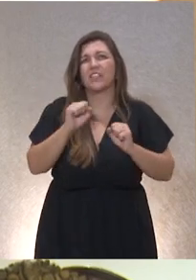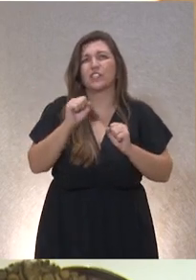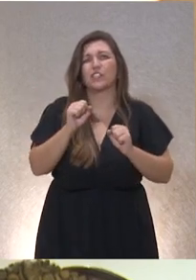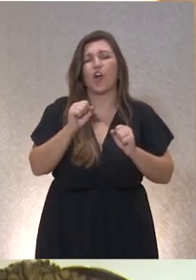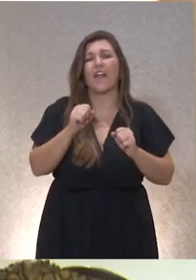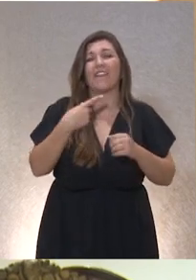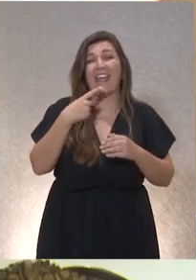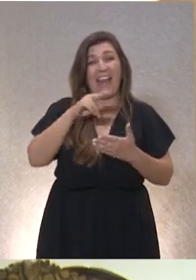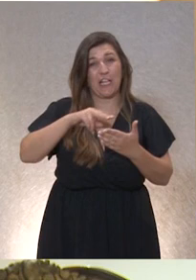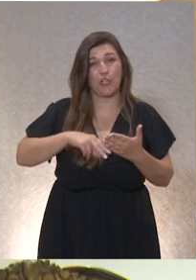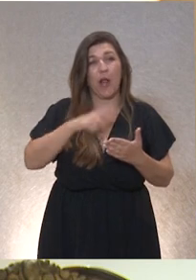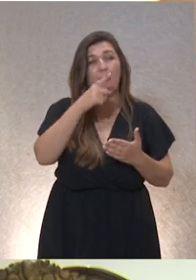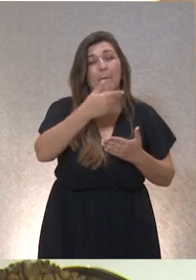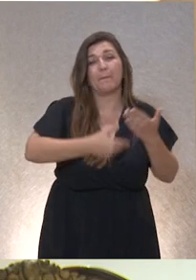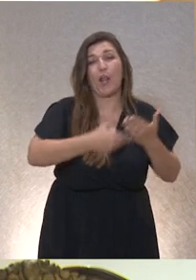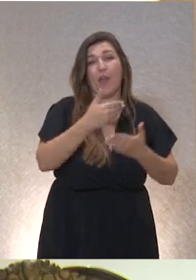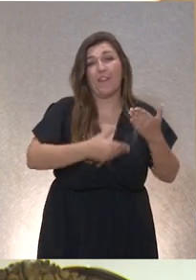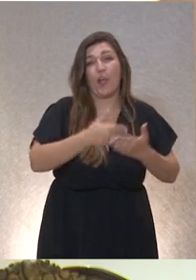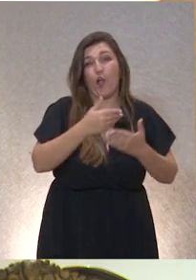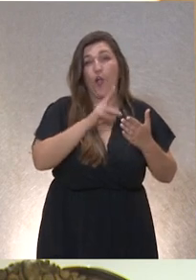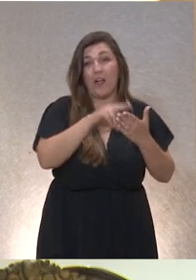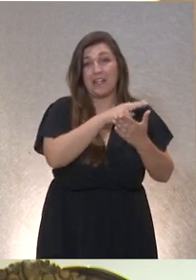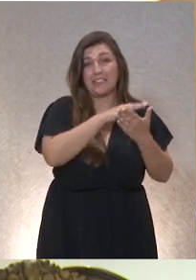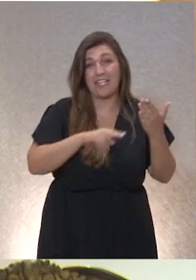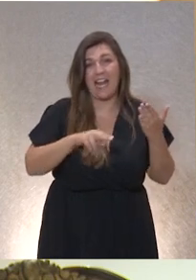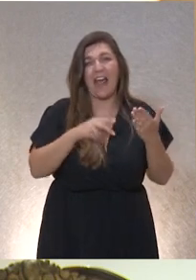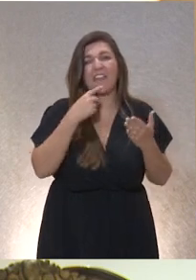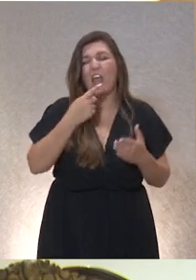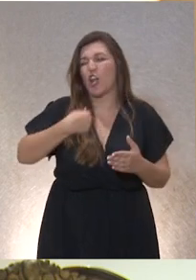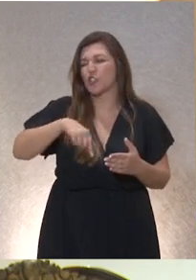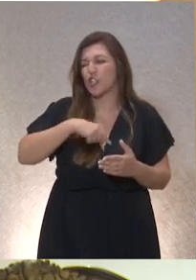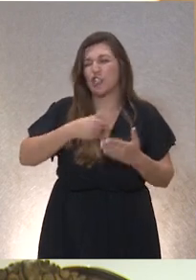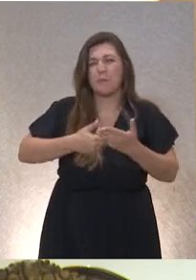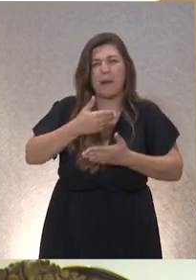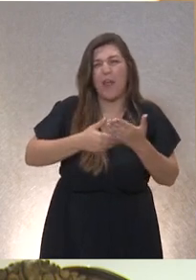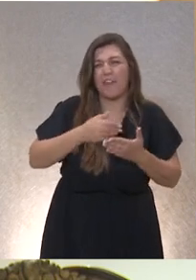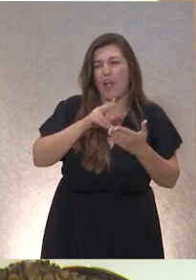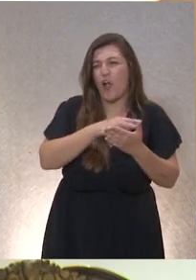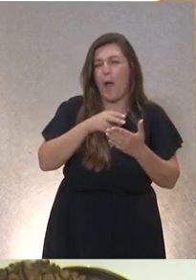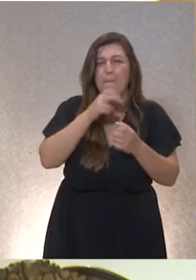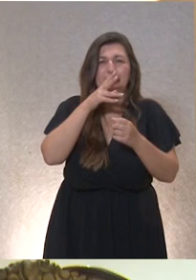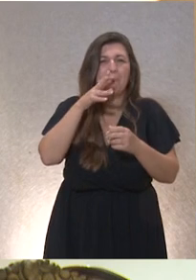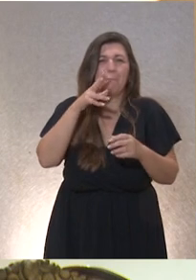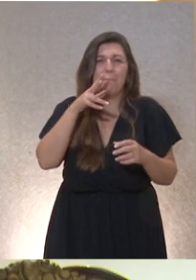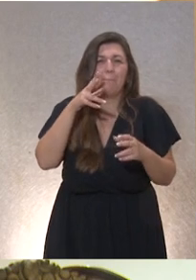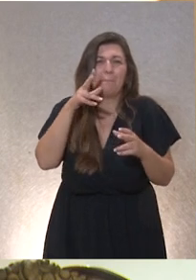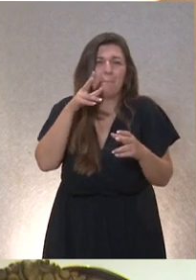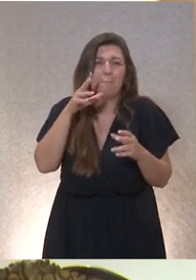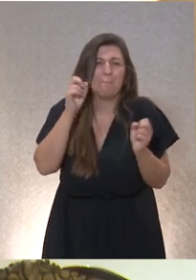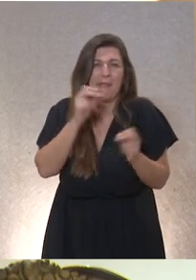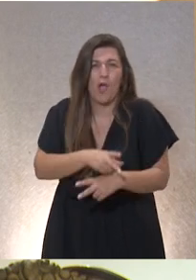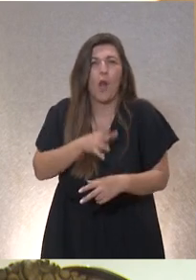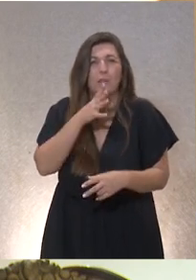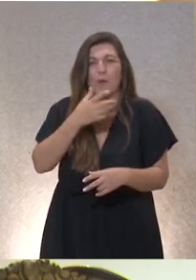británico me decía en cierta ocasión debemos ser el peor periódico de Inglaterra porque somos el que más rectificaciones publica